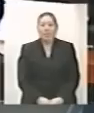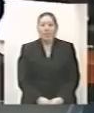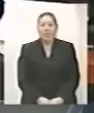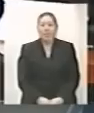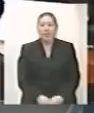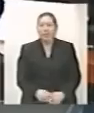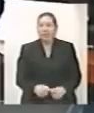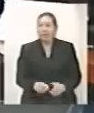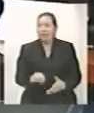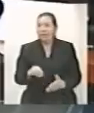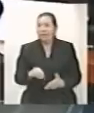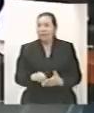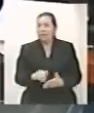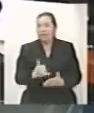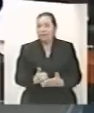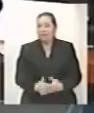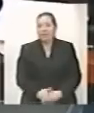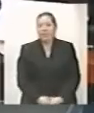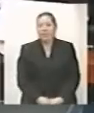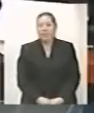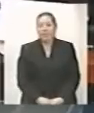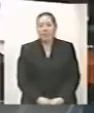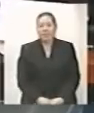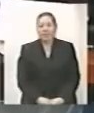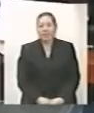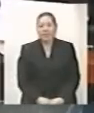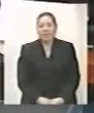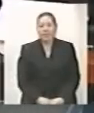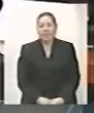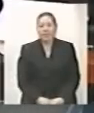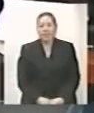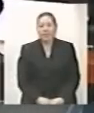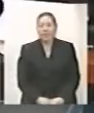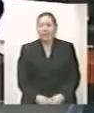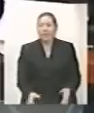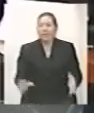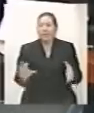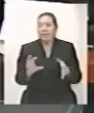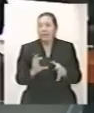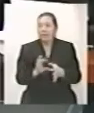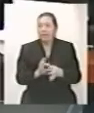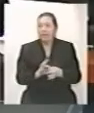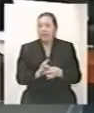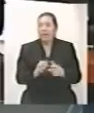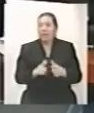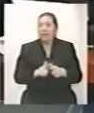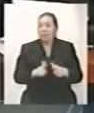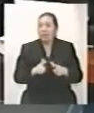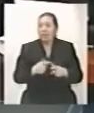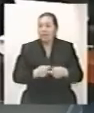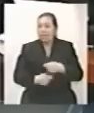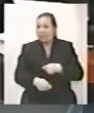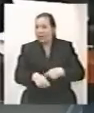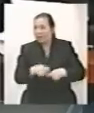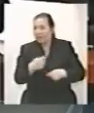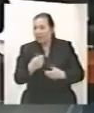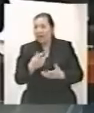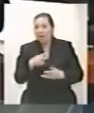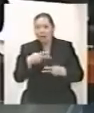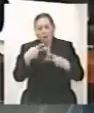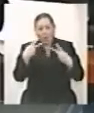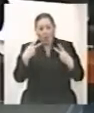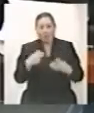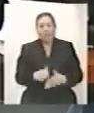acciones cívicas, eso es una actividad militar, y está vinculado a zonas donde está el narcotráfico.